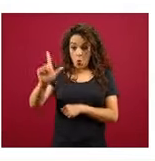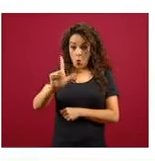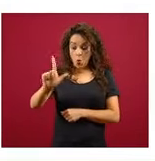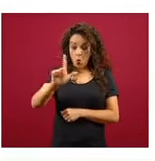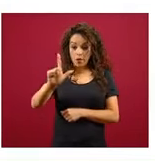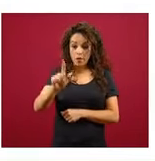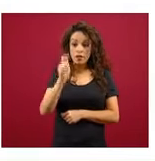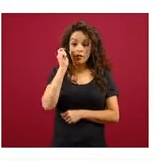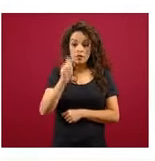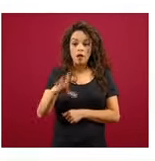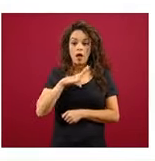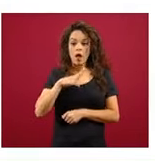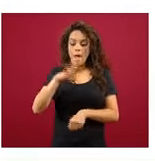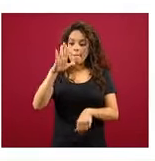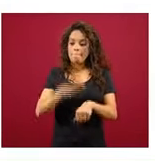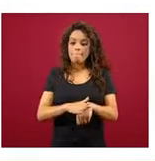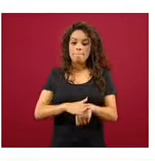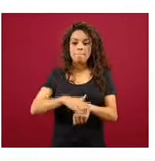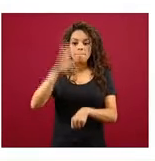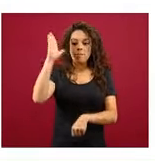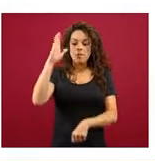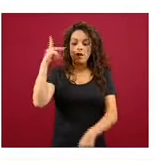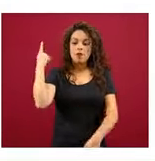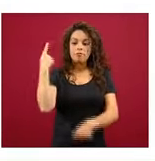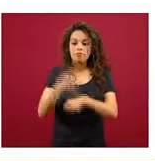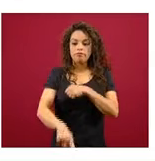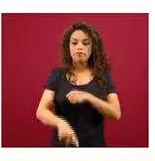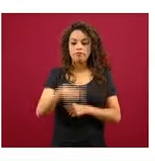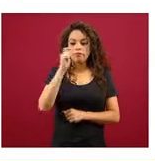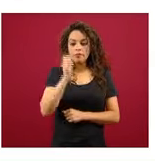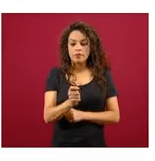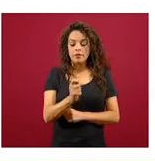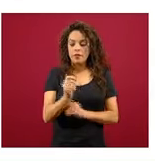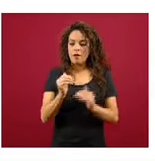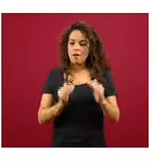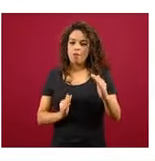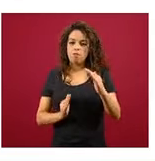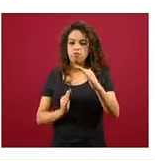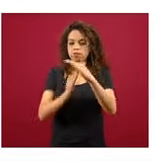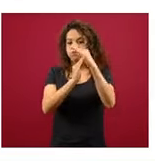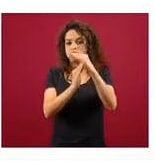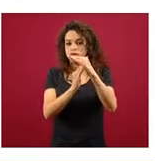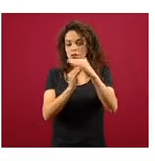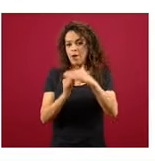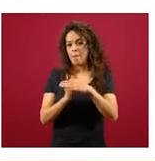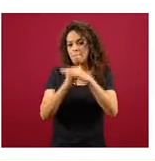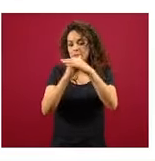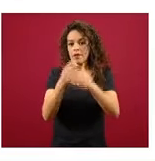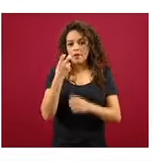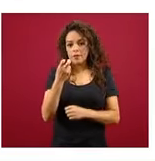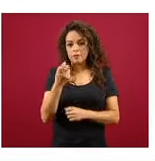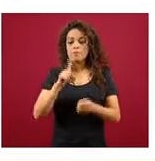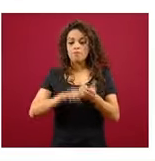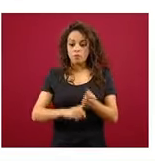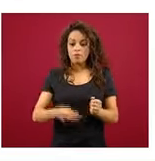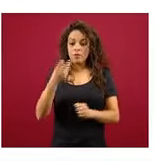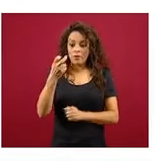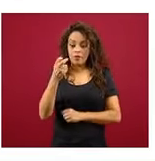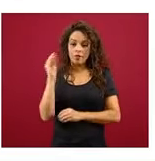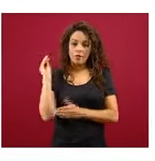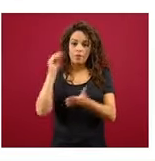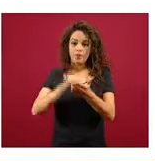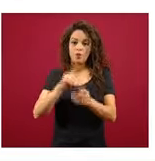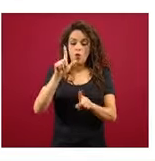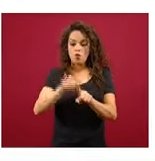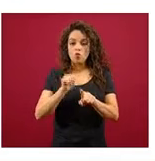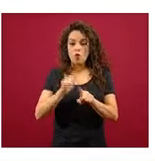mayor riesgo conocido que tenemos, que es precisamente el máximo. Por lo tanto, este representa el color rojo, y